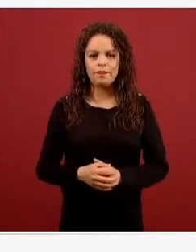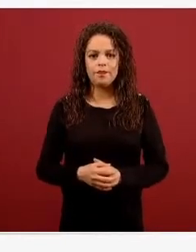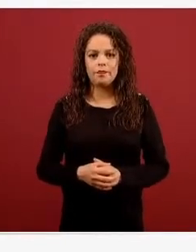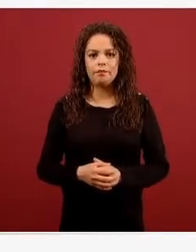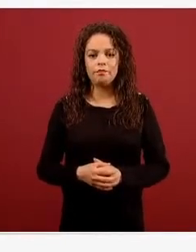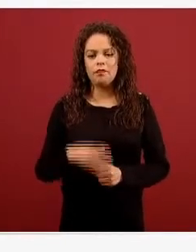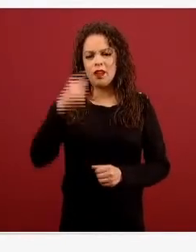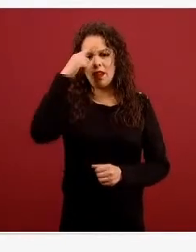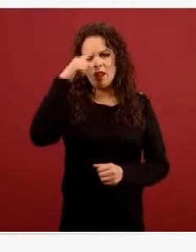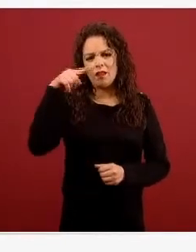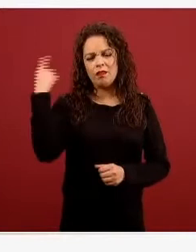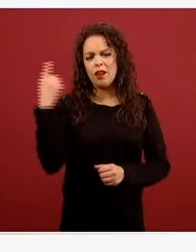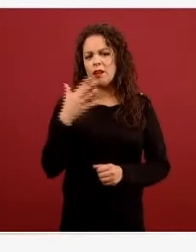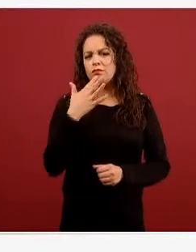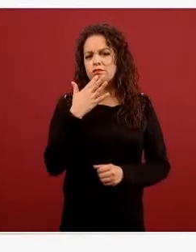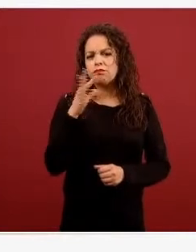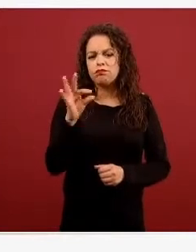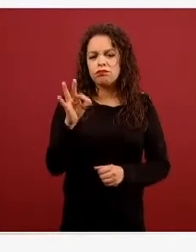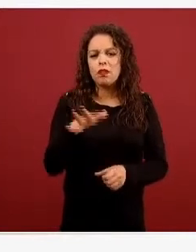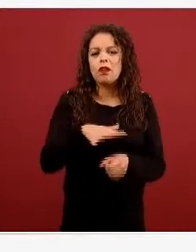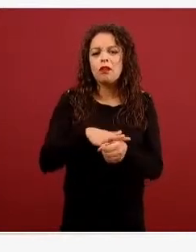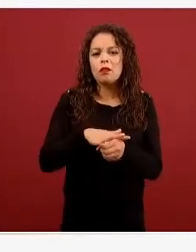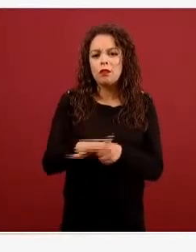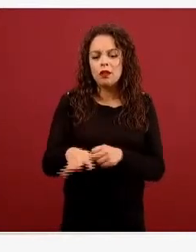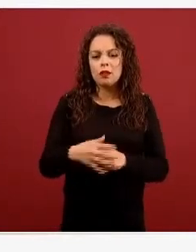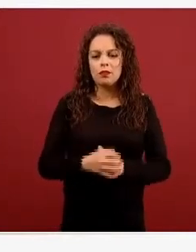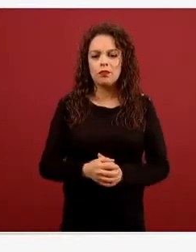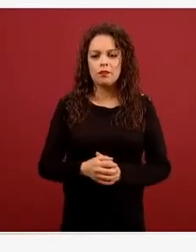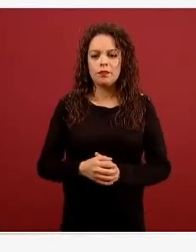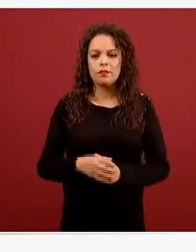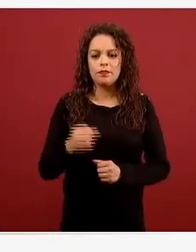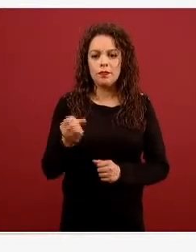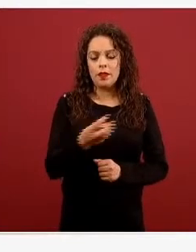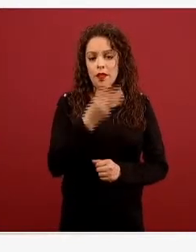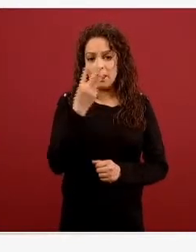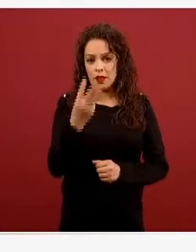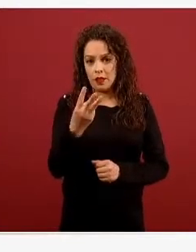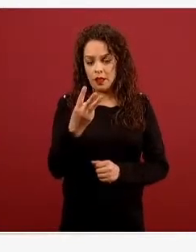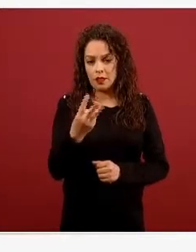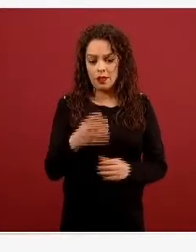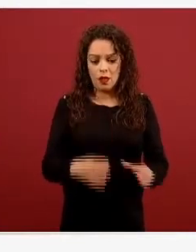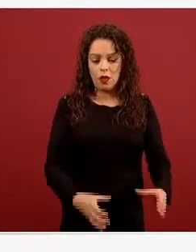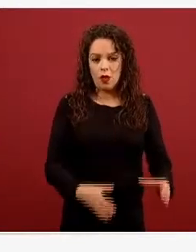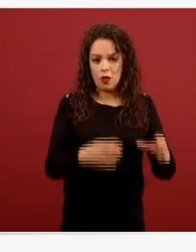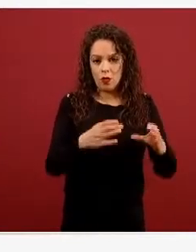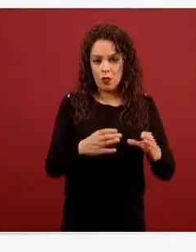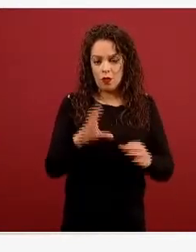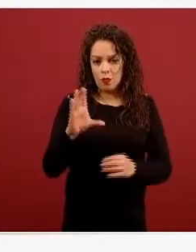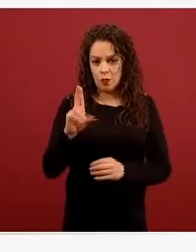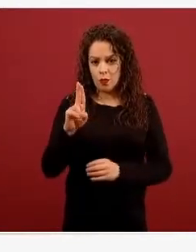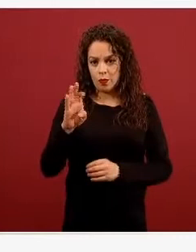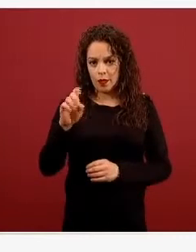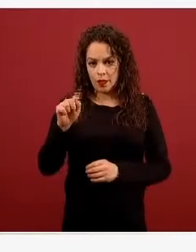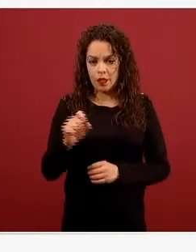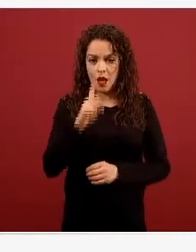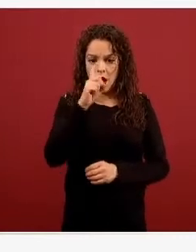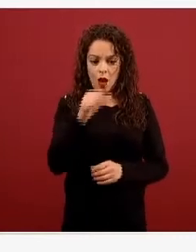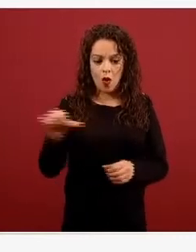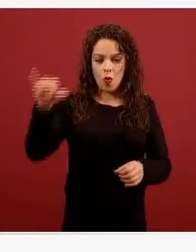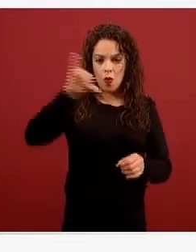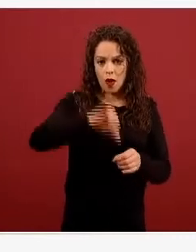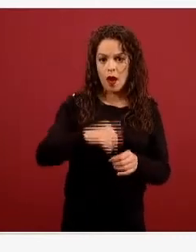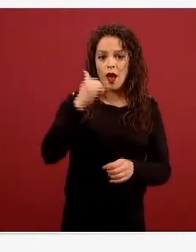es muy sencilla, que corresponde a una técnica de 3 baldes. En el primer balde o cubeta se pone agua con